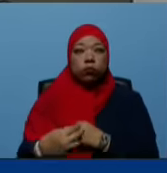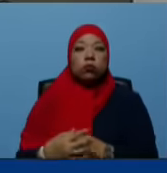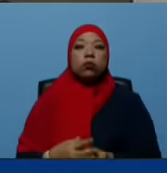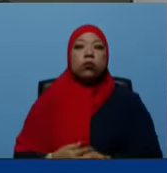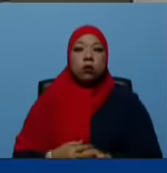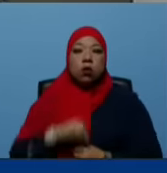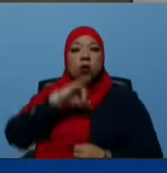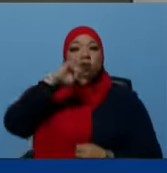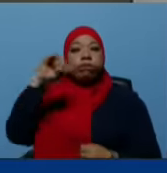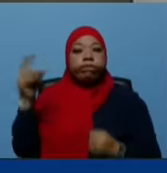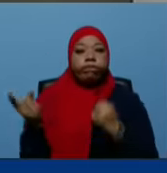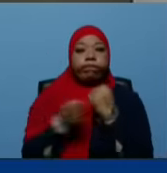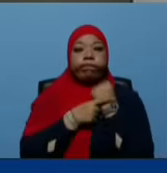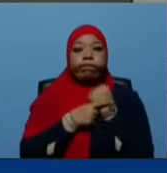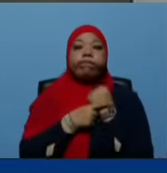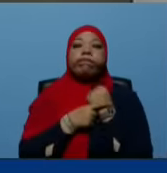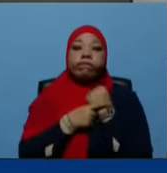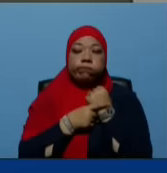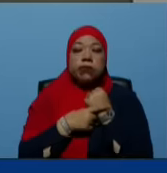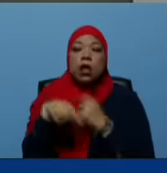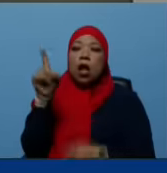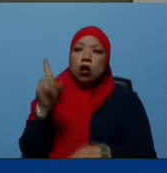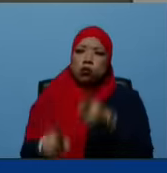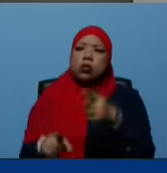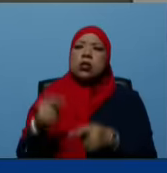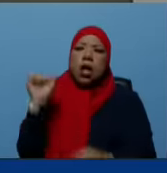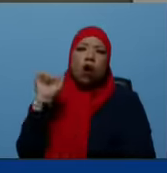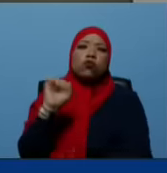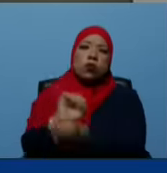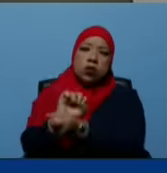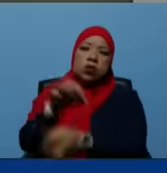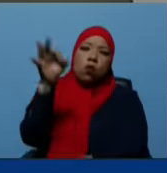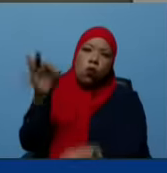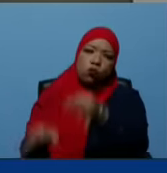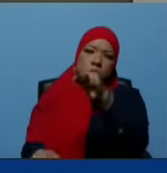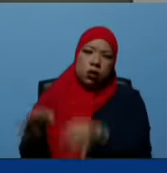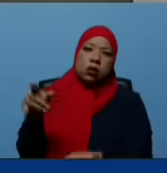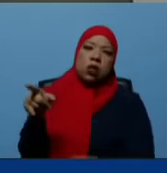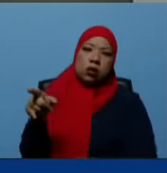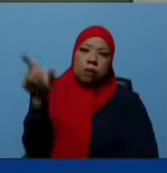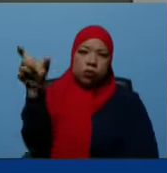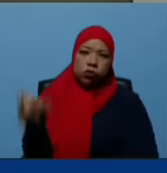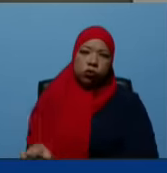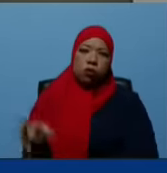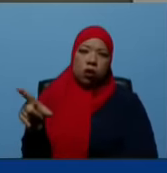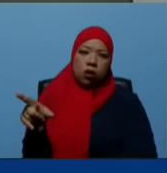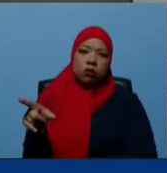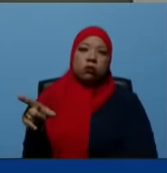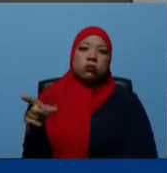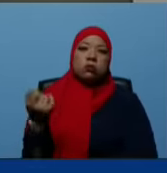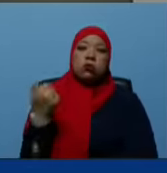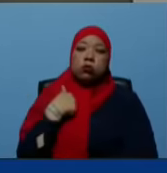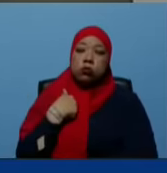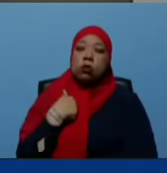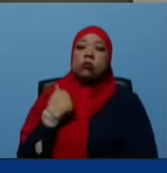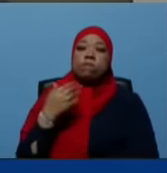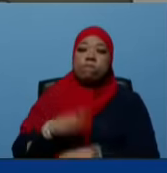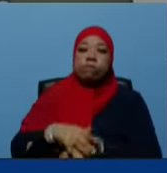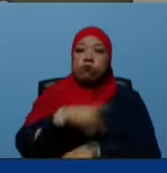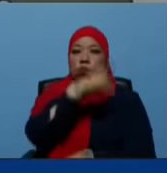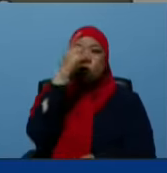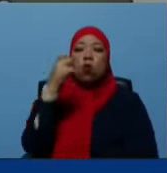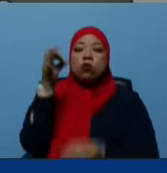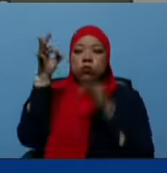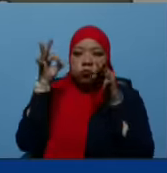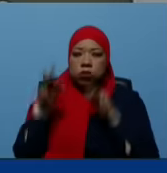Juan Guaidó. Algún día le llegará la justicia a Juan Guaidó. Sé lo que digo. Algún